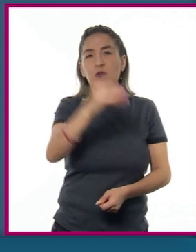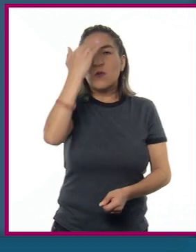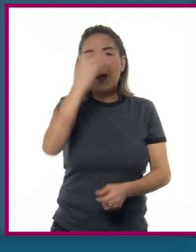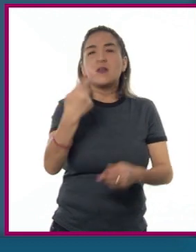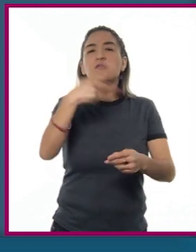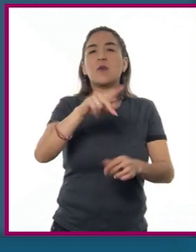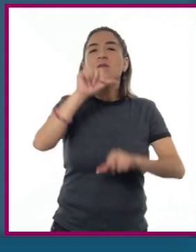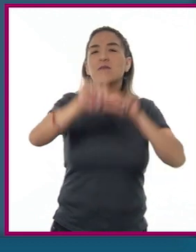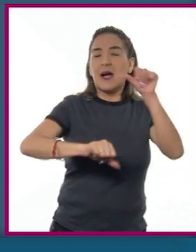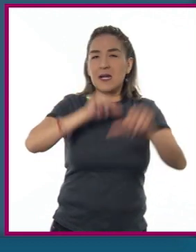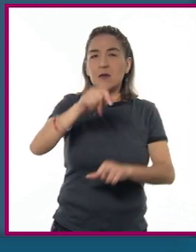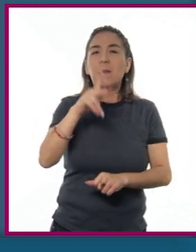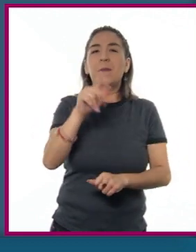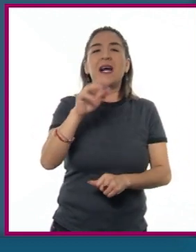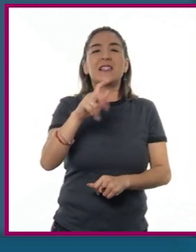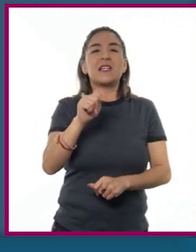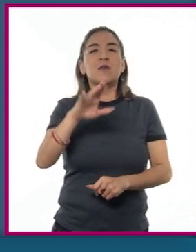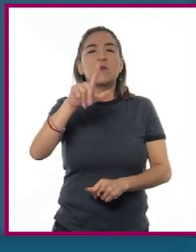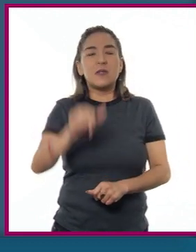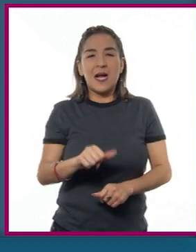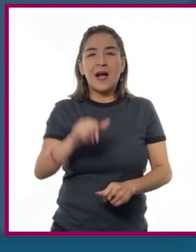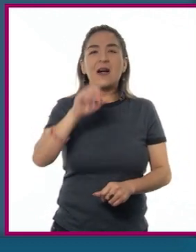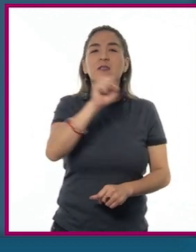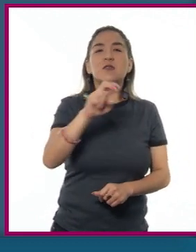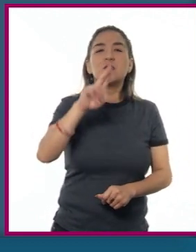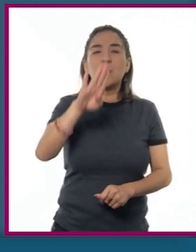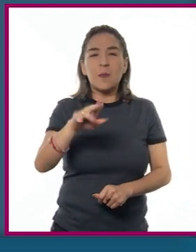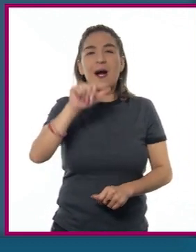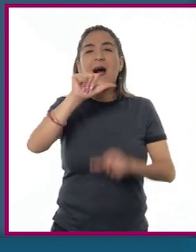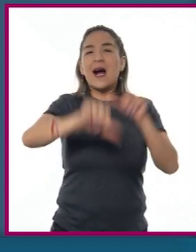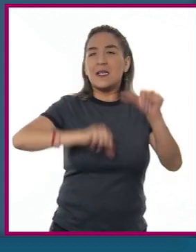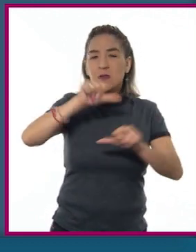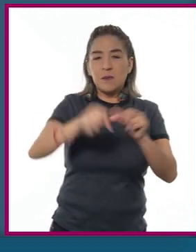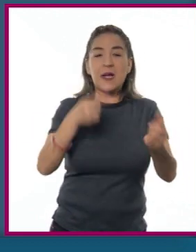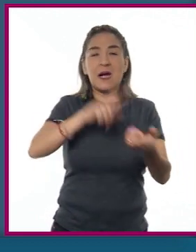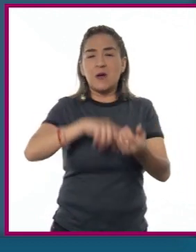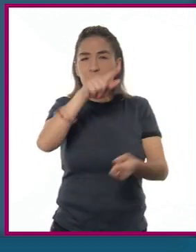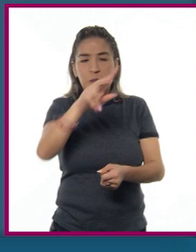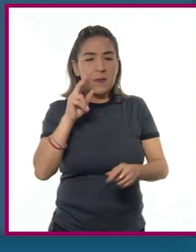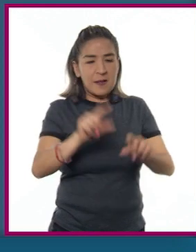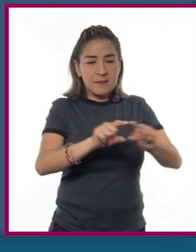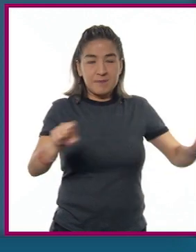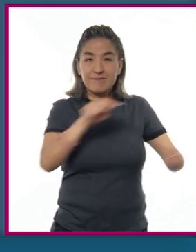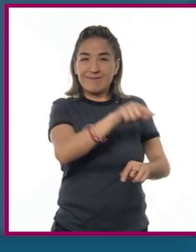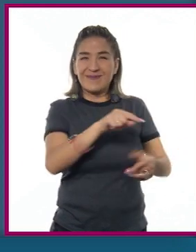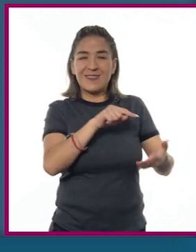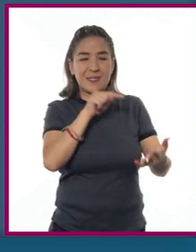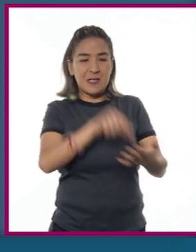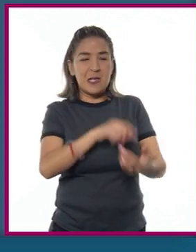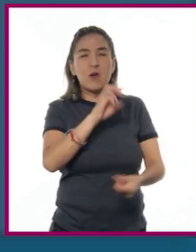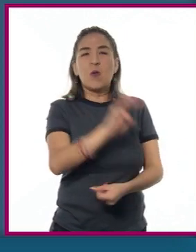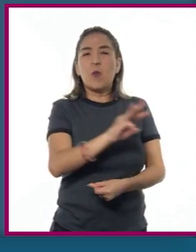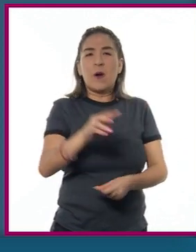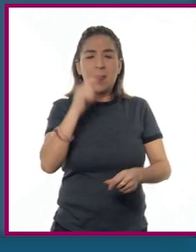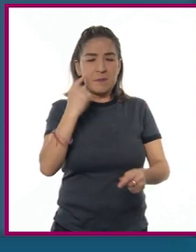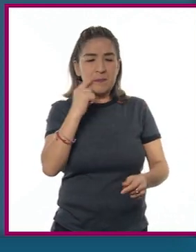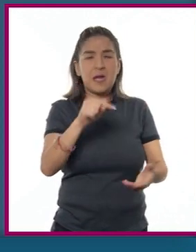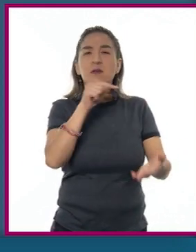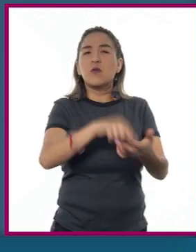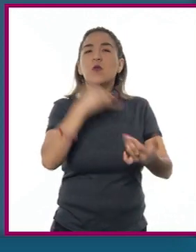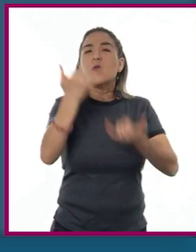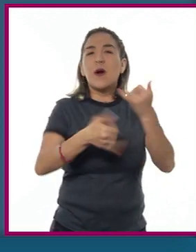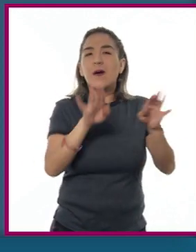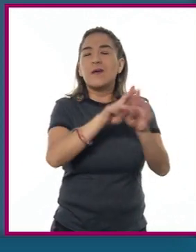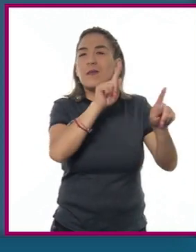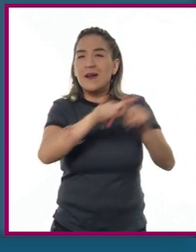partículas subatómicas. También les dejamos la siguiente liga en la que encontrarán una tabla periódica interactiva con información de